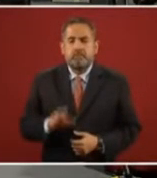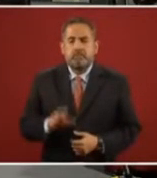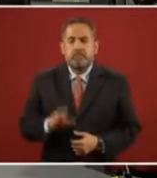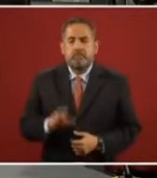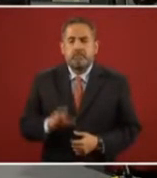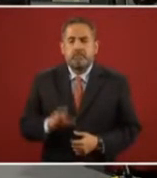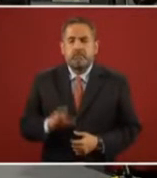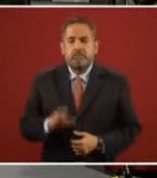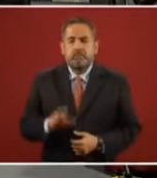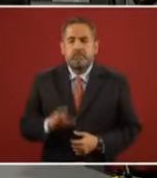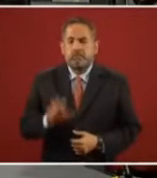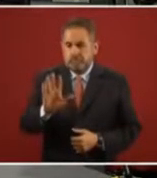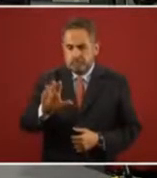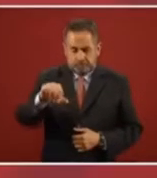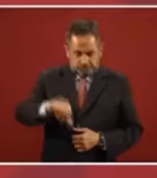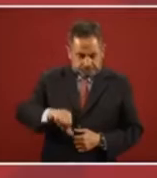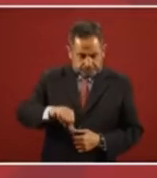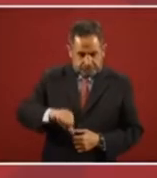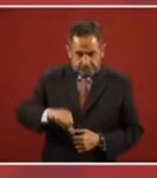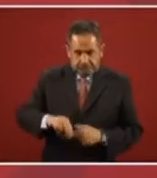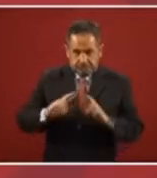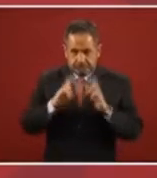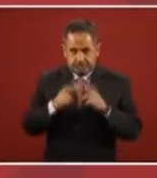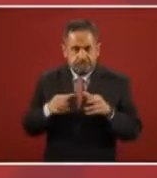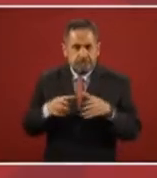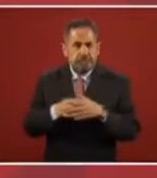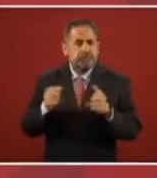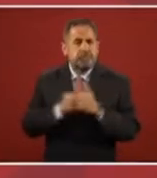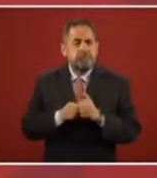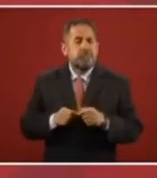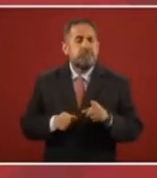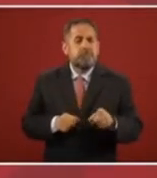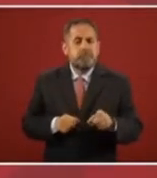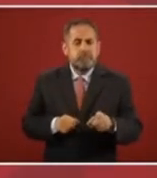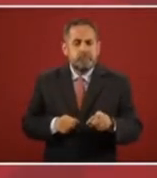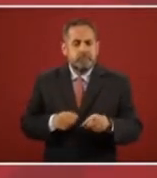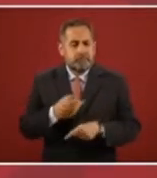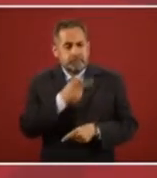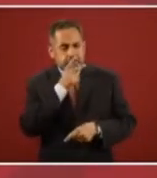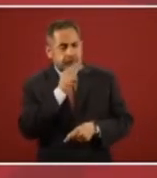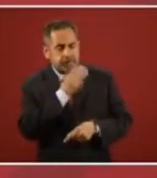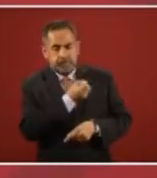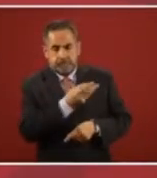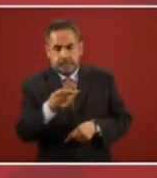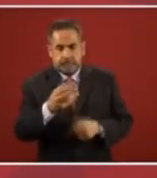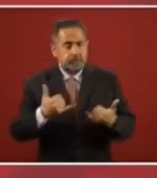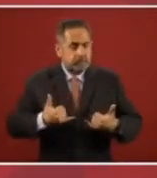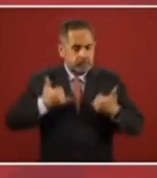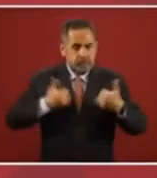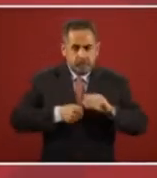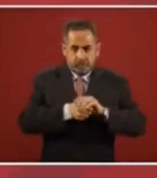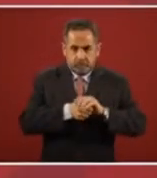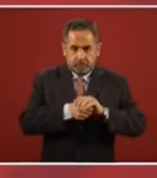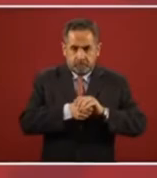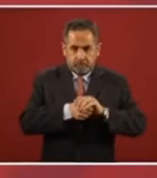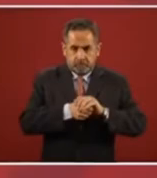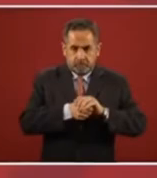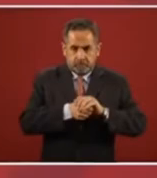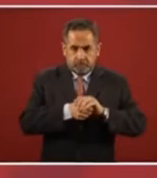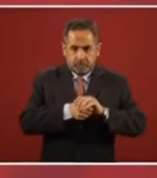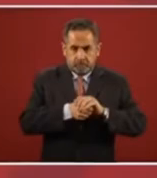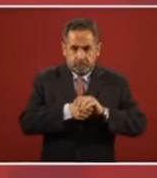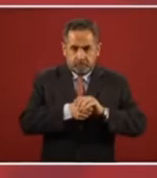they have a meeting con madres y padres de los jóvenes de año chino